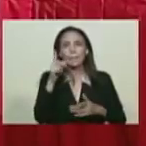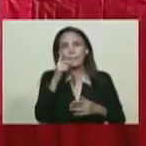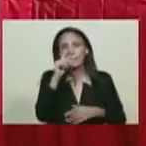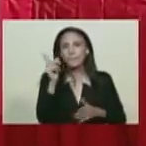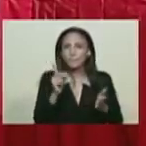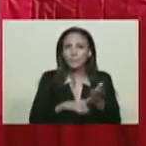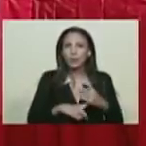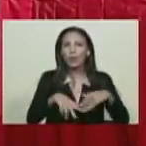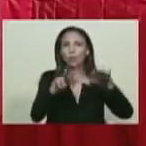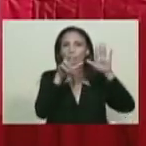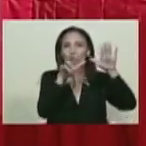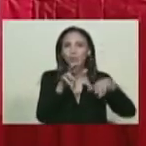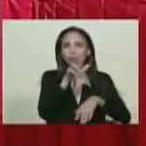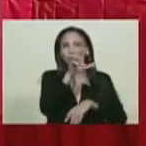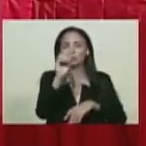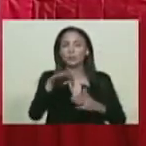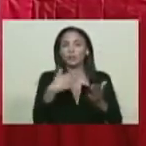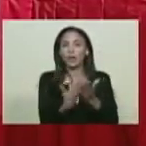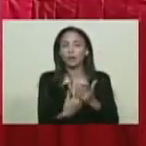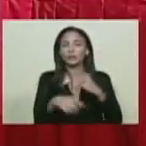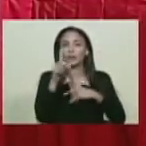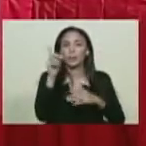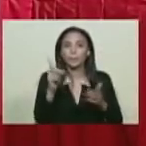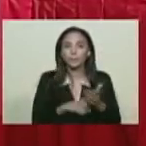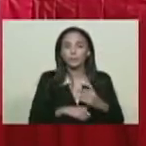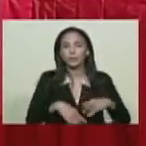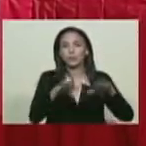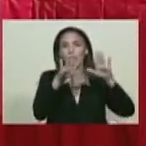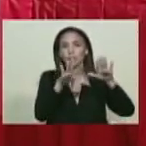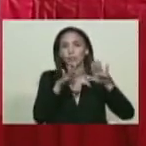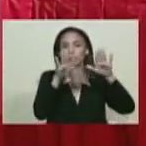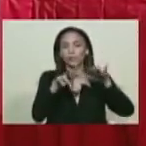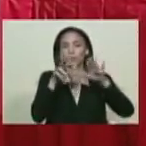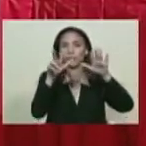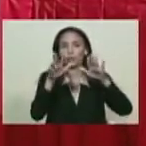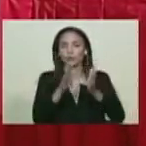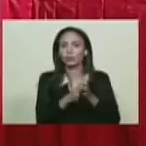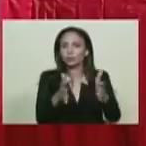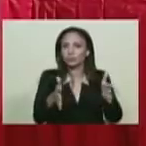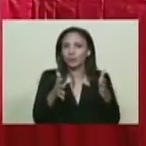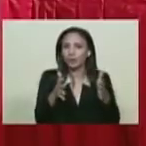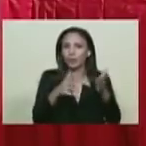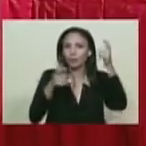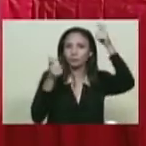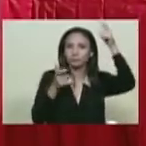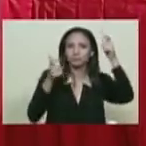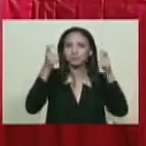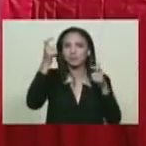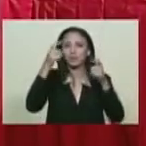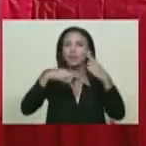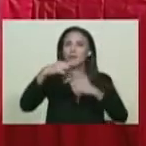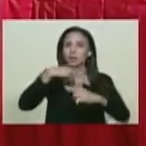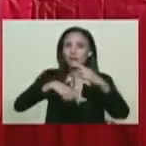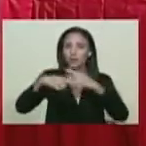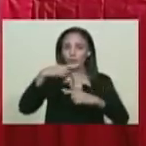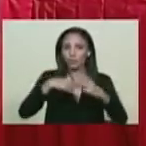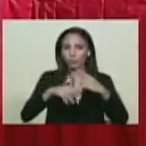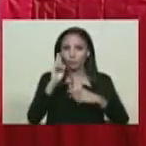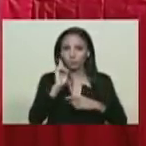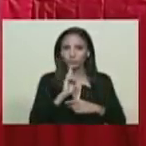1830, hasta 1998, la victoria del comandante Chávez de la Revolución